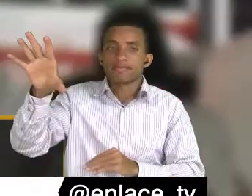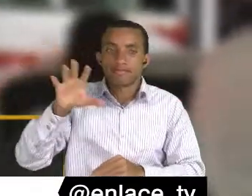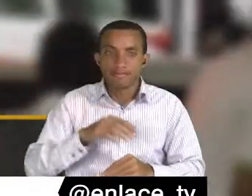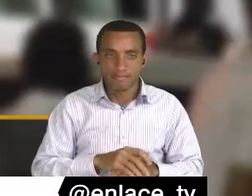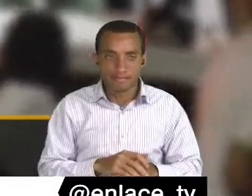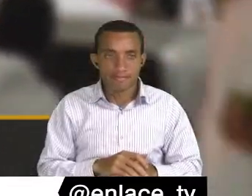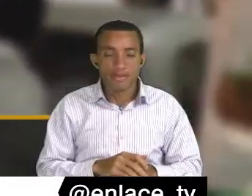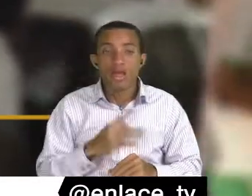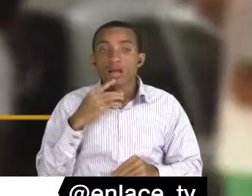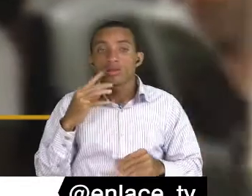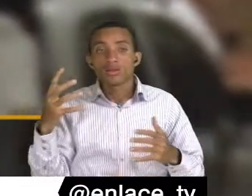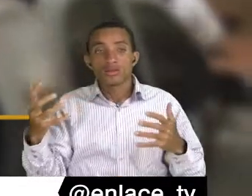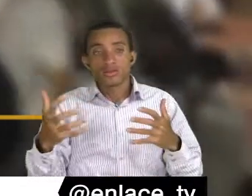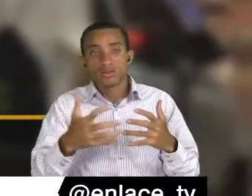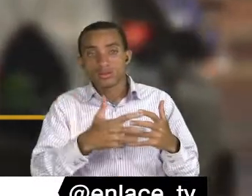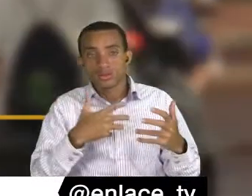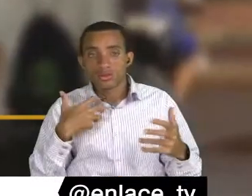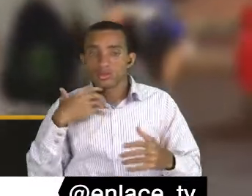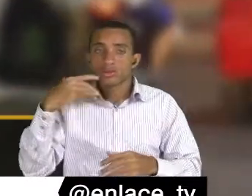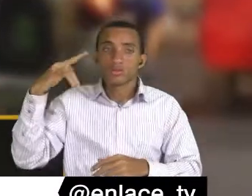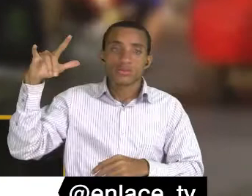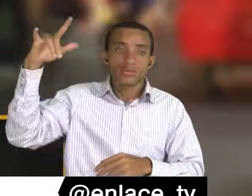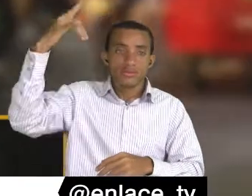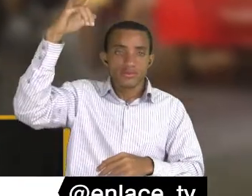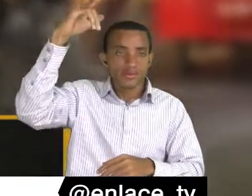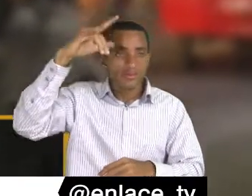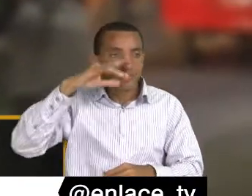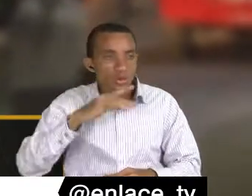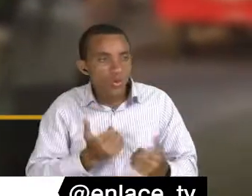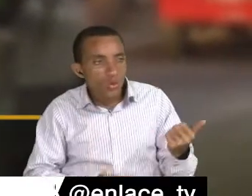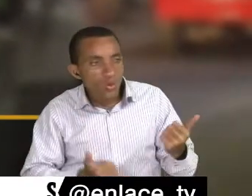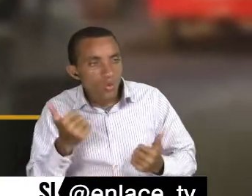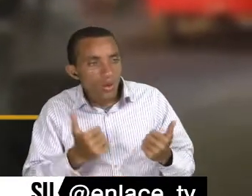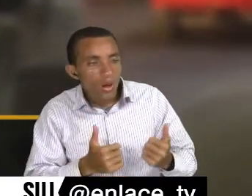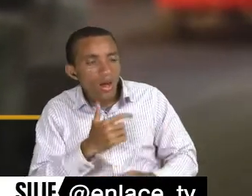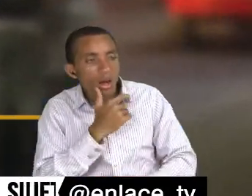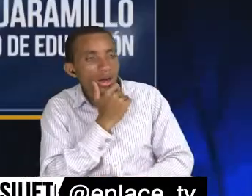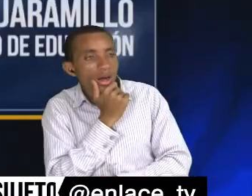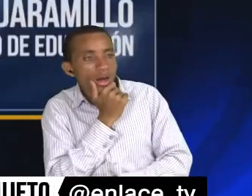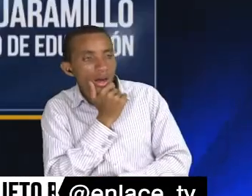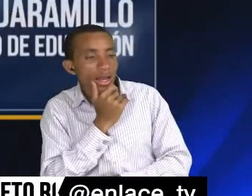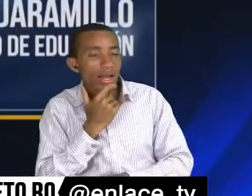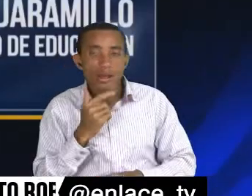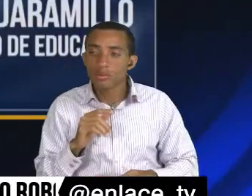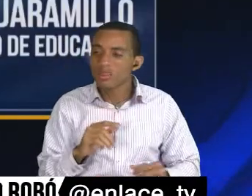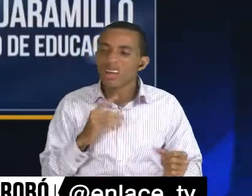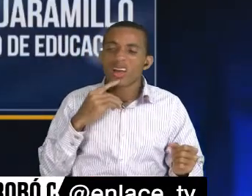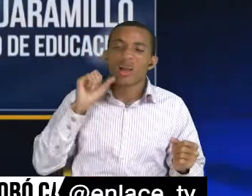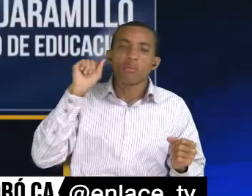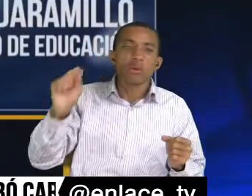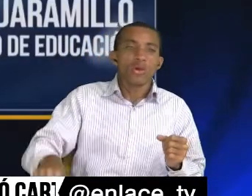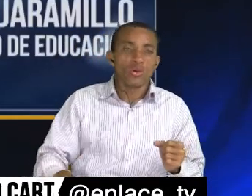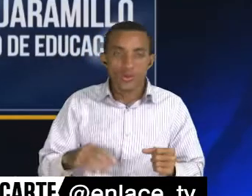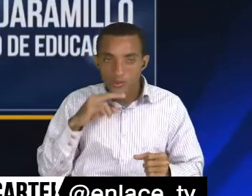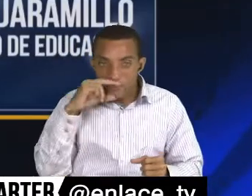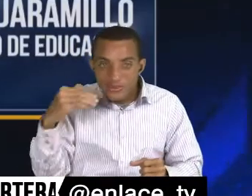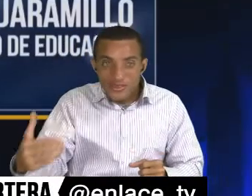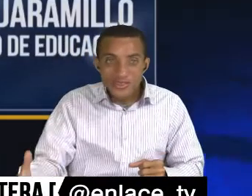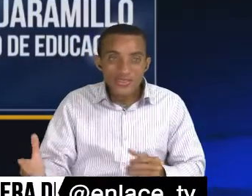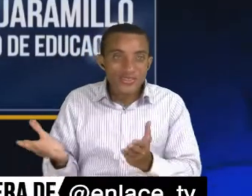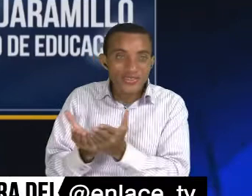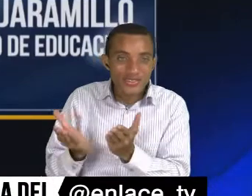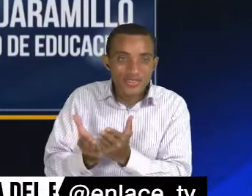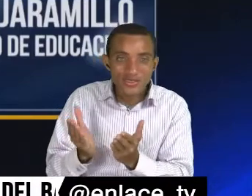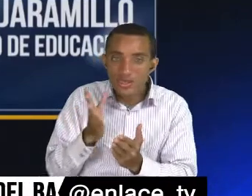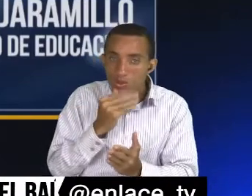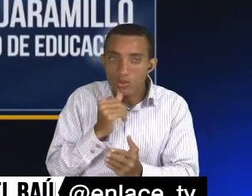de un sistema satelital podemos identificar cuál es la buseta que no recoge los niños y de todas maneras llamar al